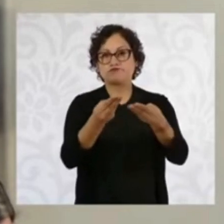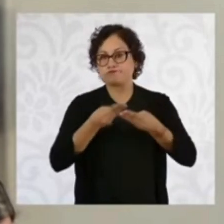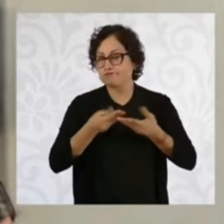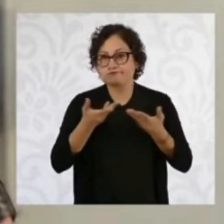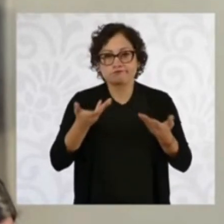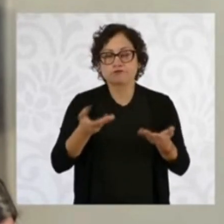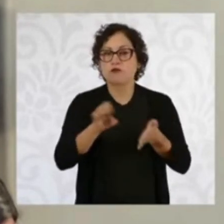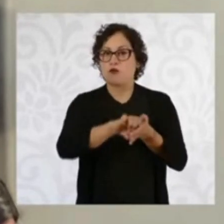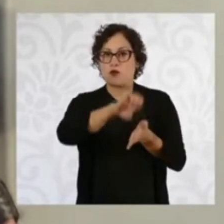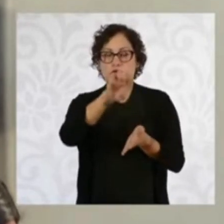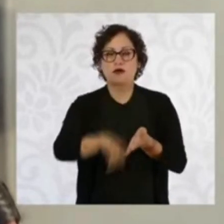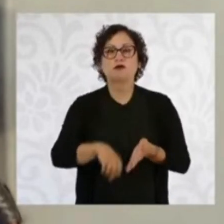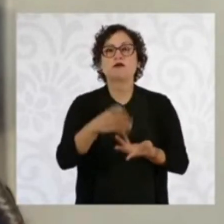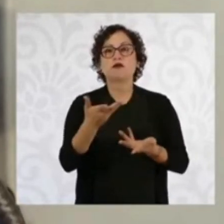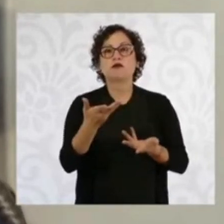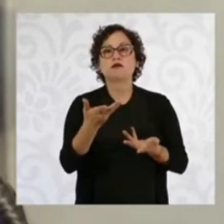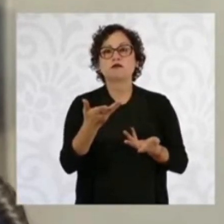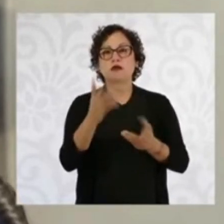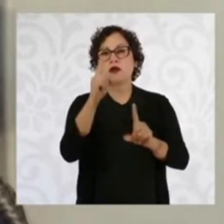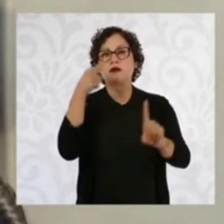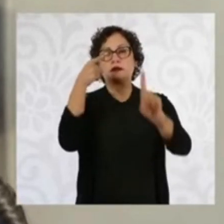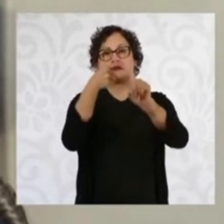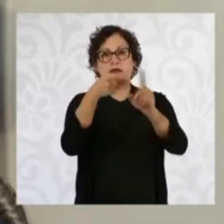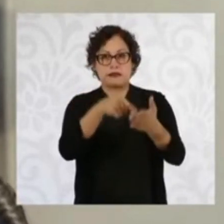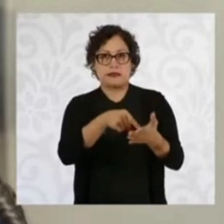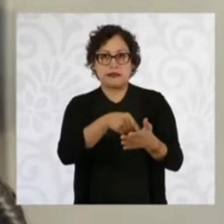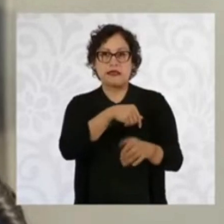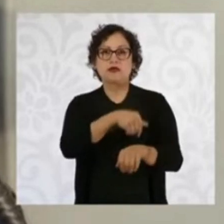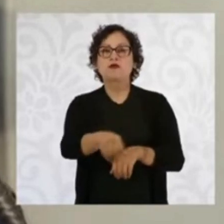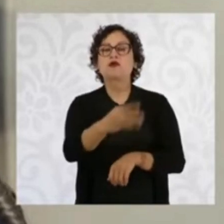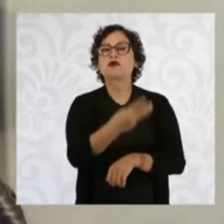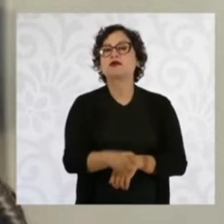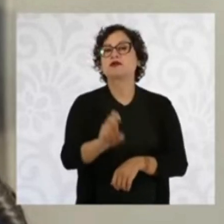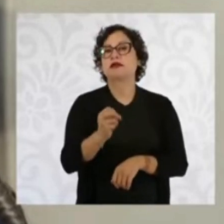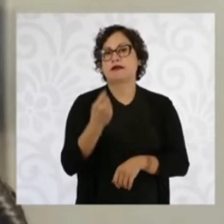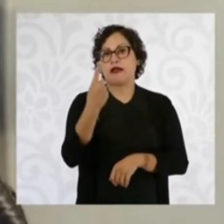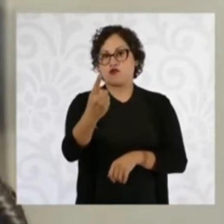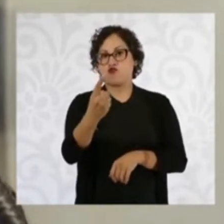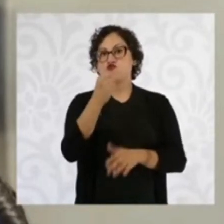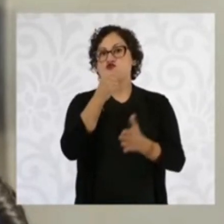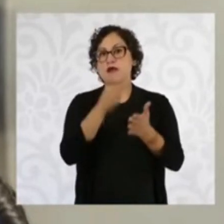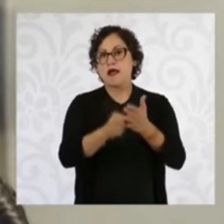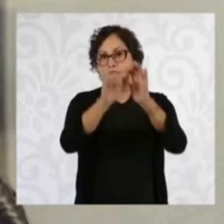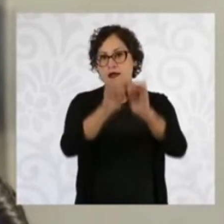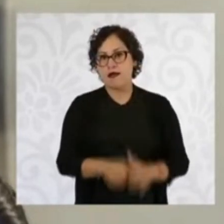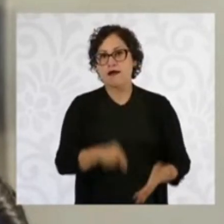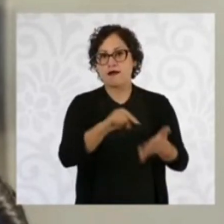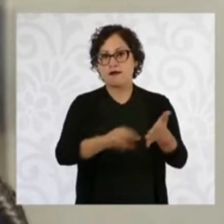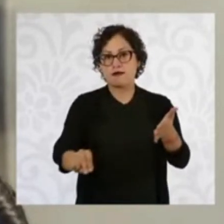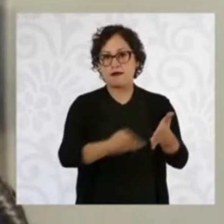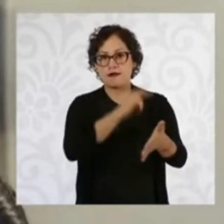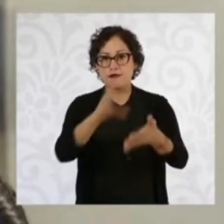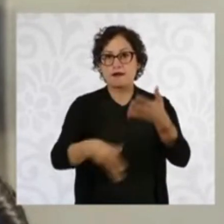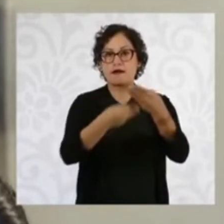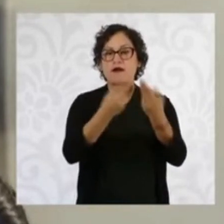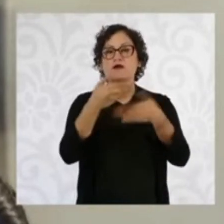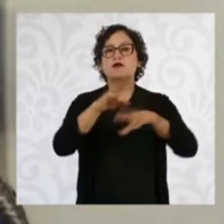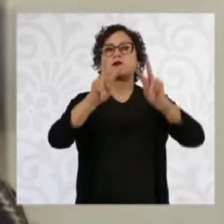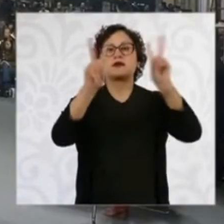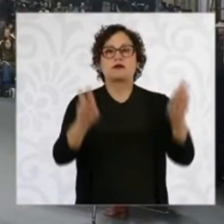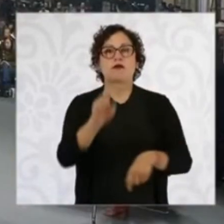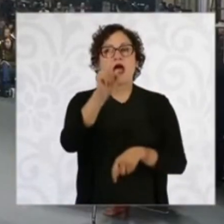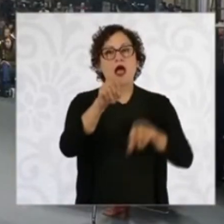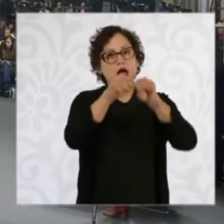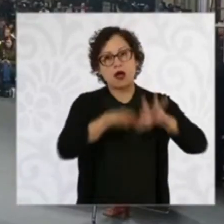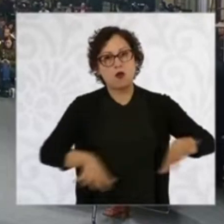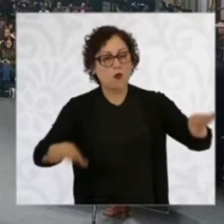es lo que el acta 331 añade o clarifica en torno a este tema del abastecimiento del agua.